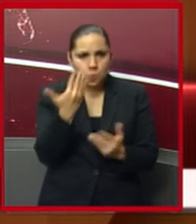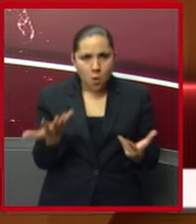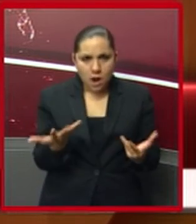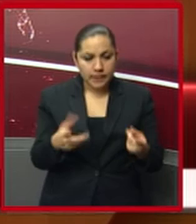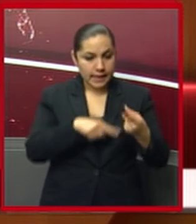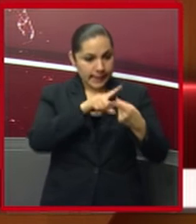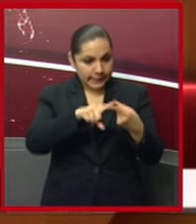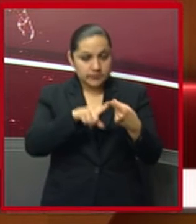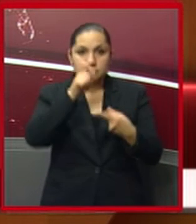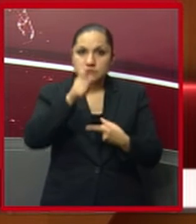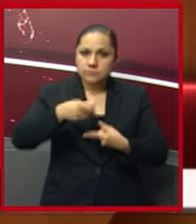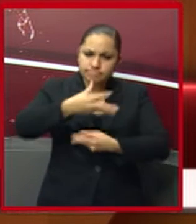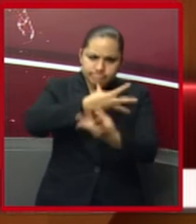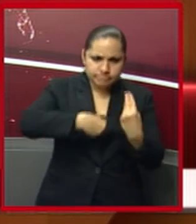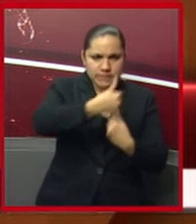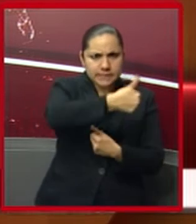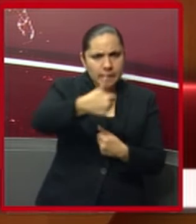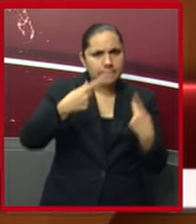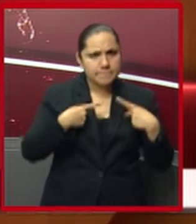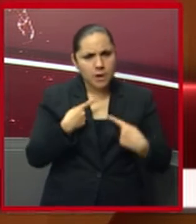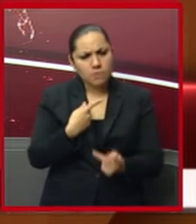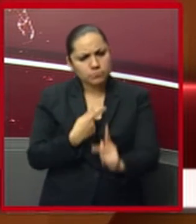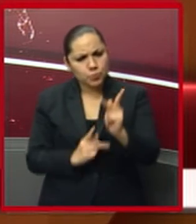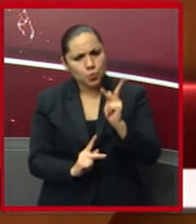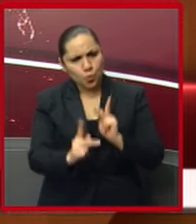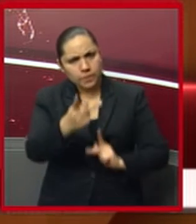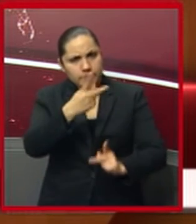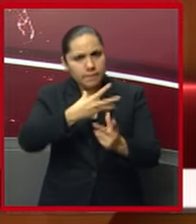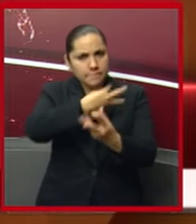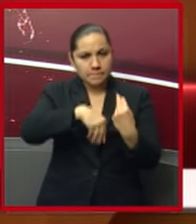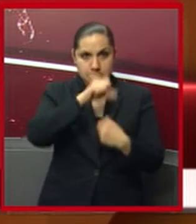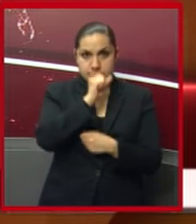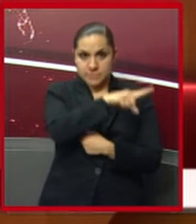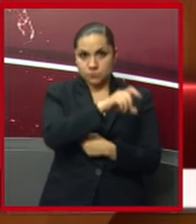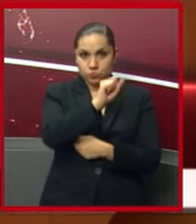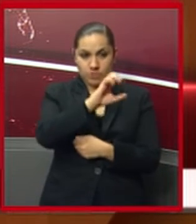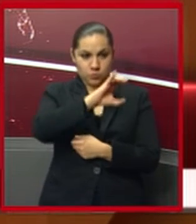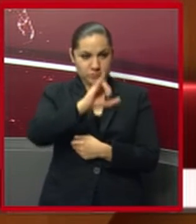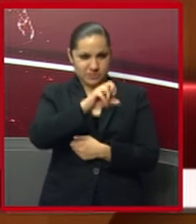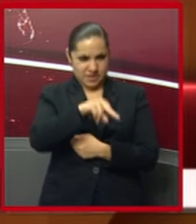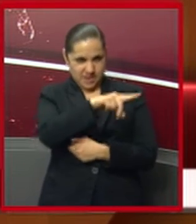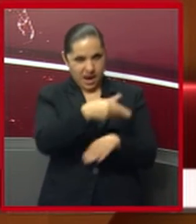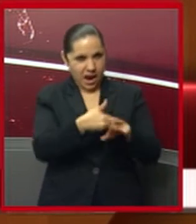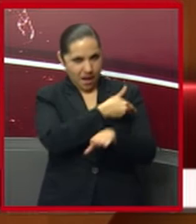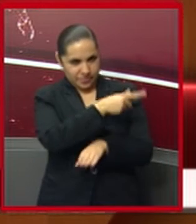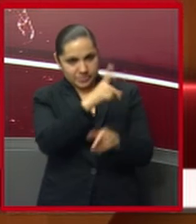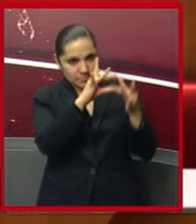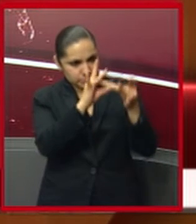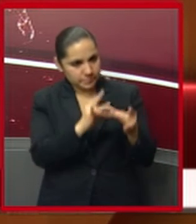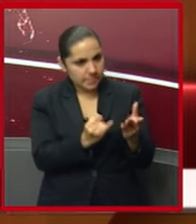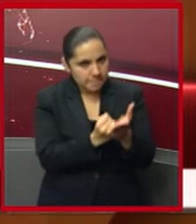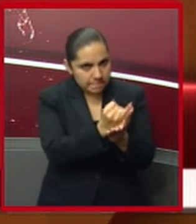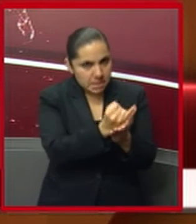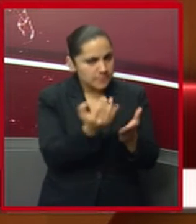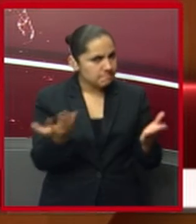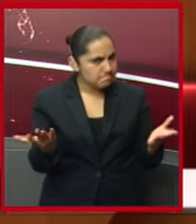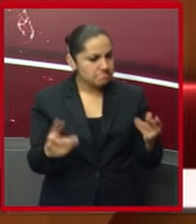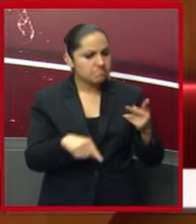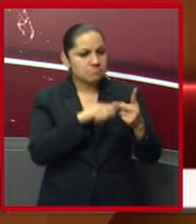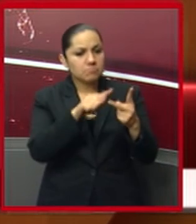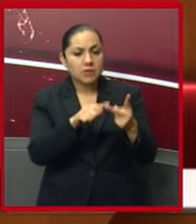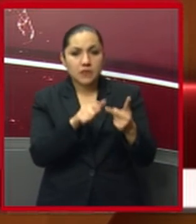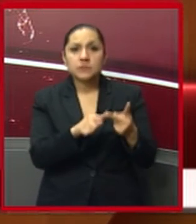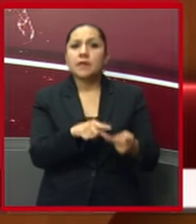Autocultivo, de acuerdo a lo que estableció la Suprema Corte de Justicia de la Nación. Dejar liberada